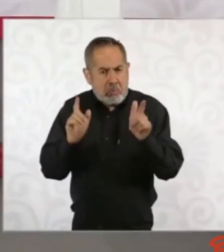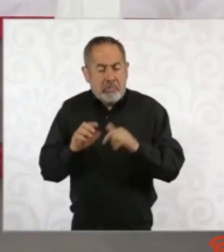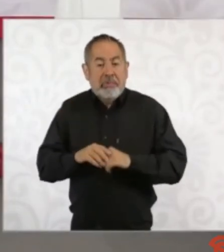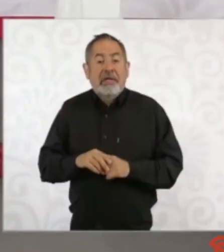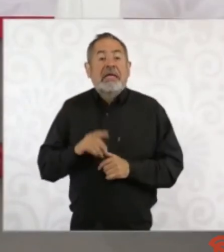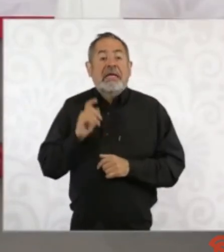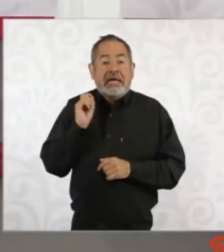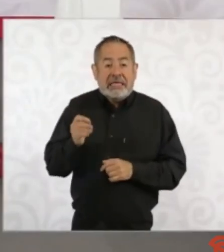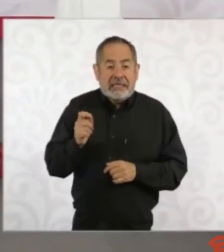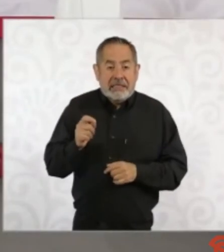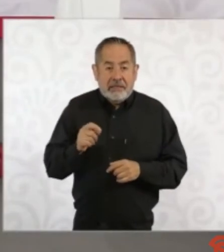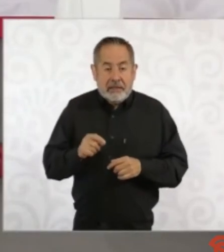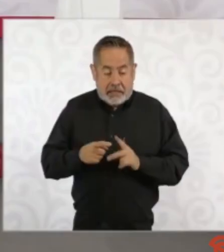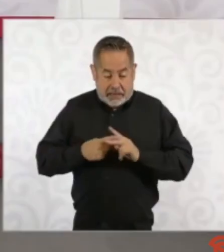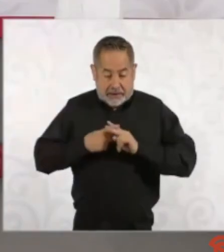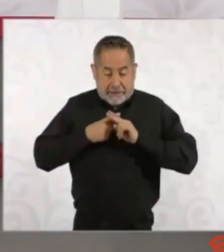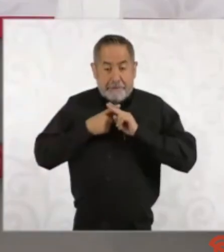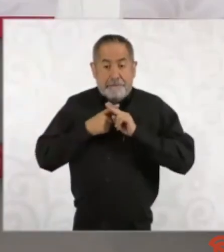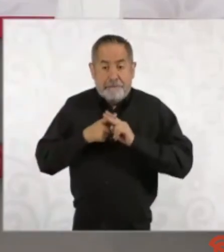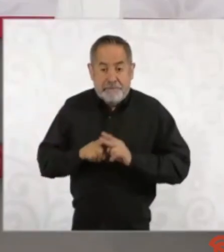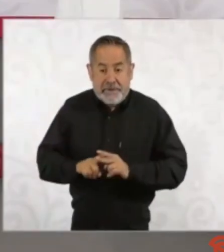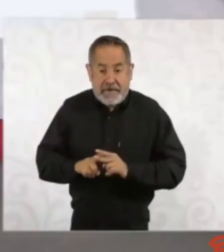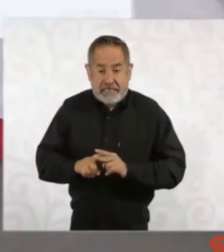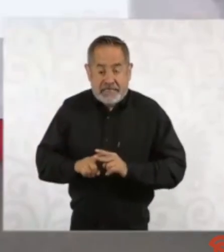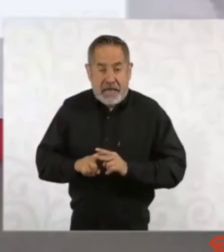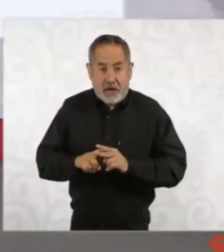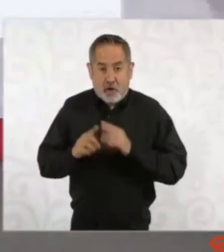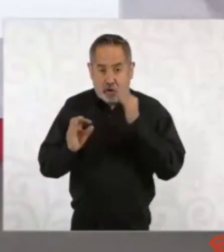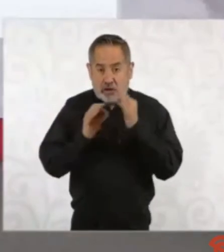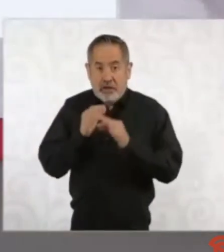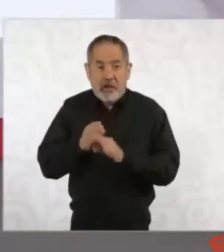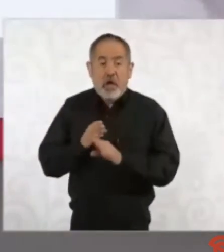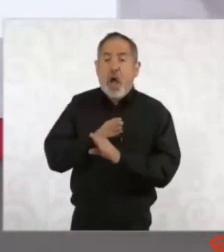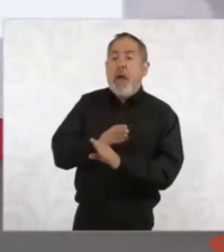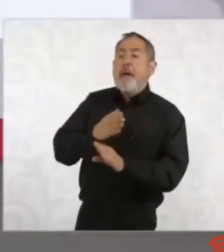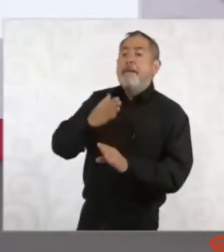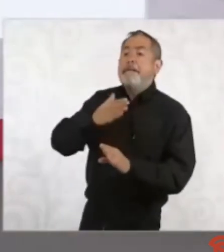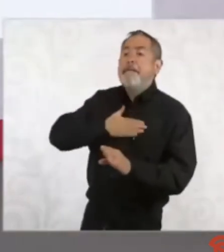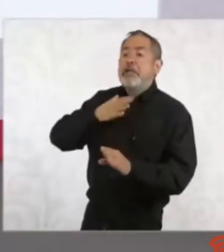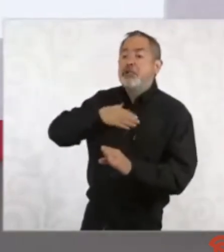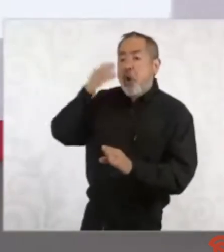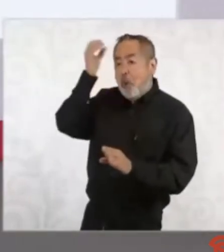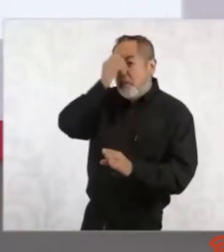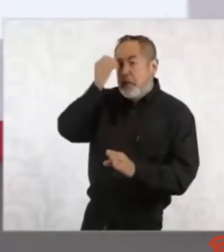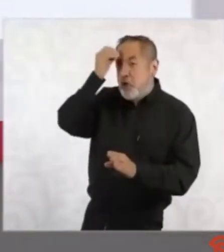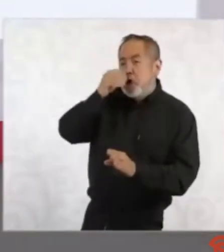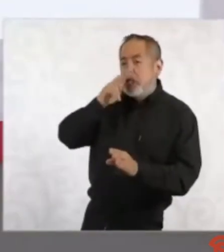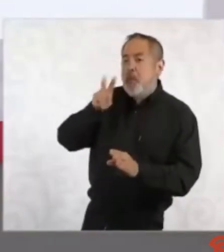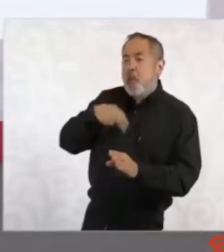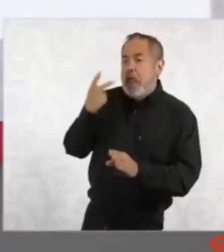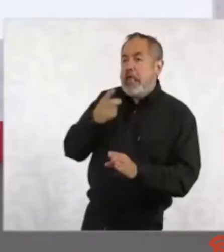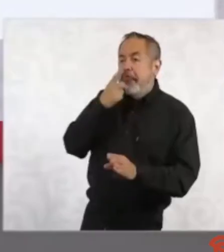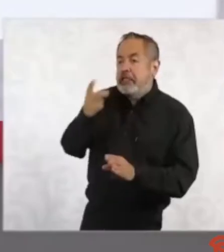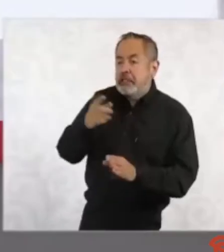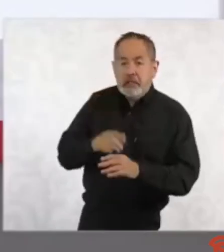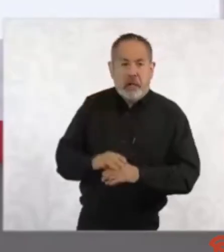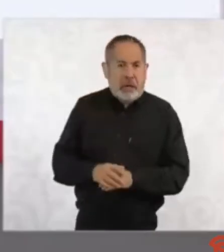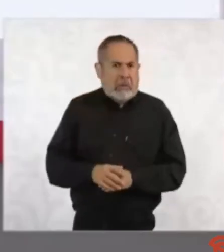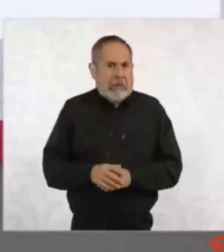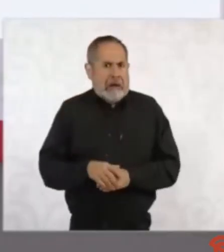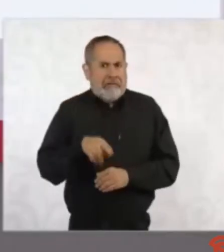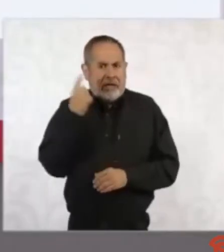deberán incorporarse al inicio y al final del programa. Cuando va a iniciar el programa, una pleca que